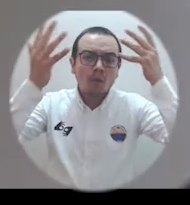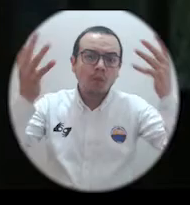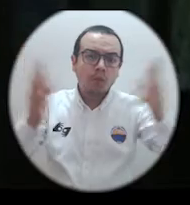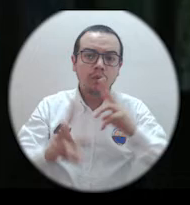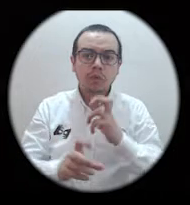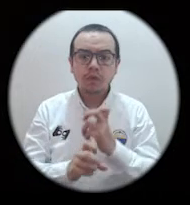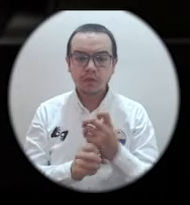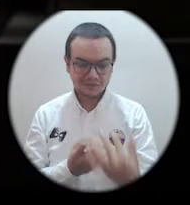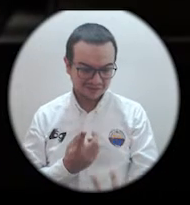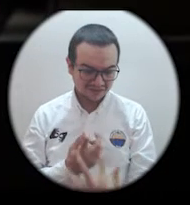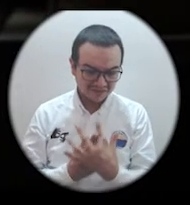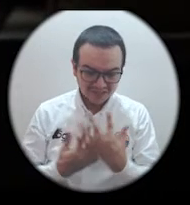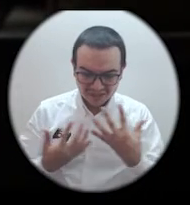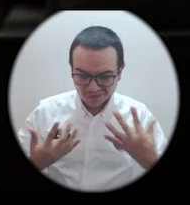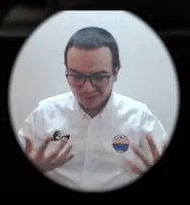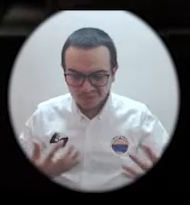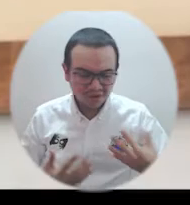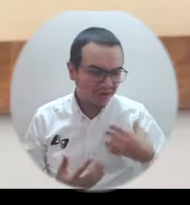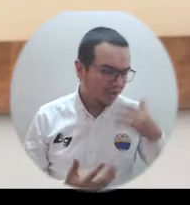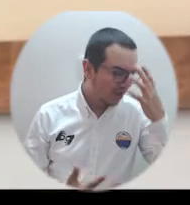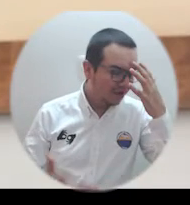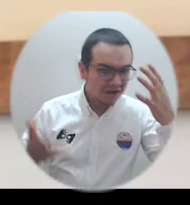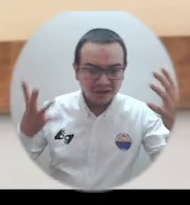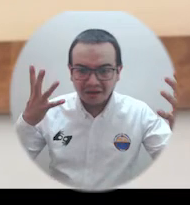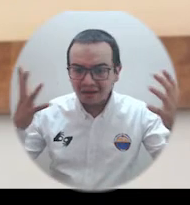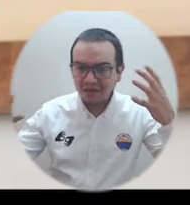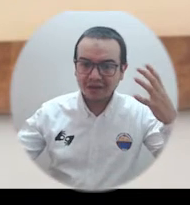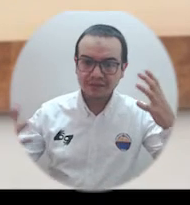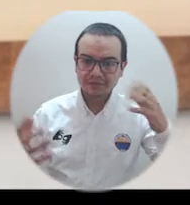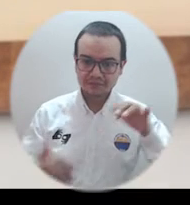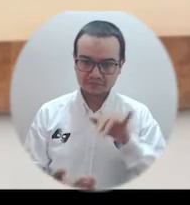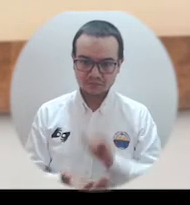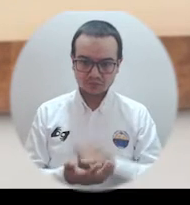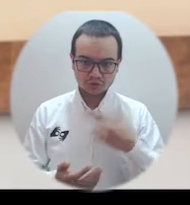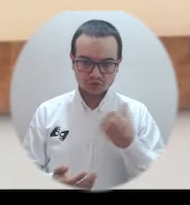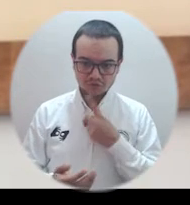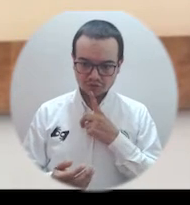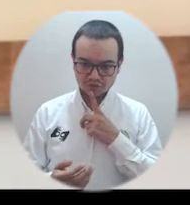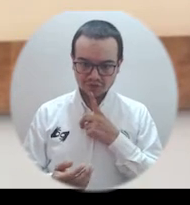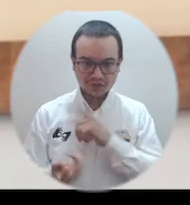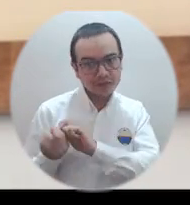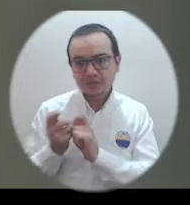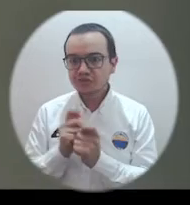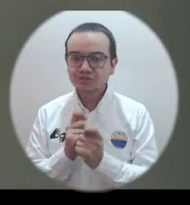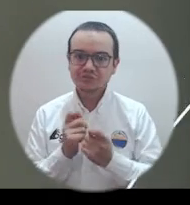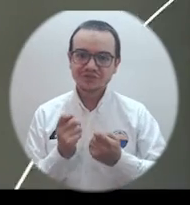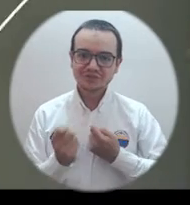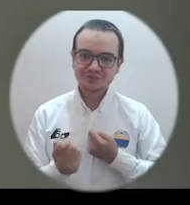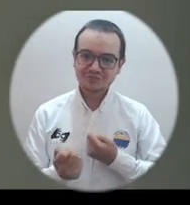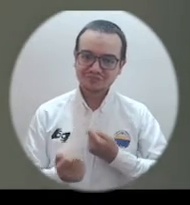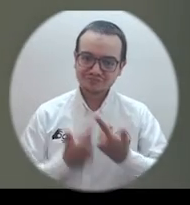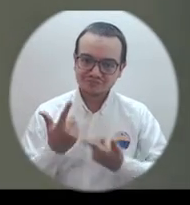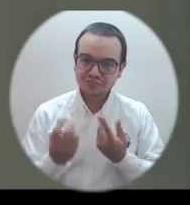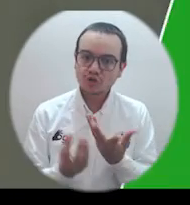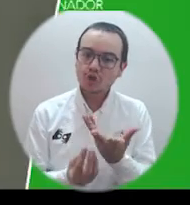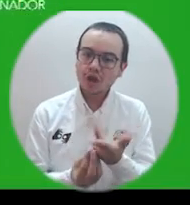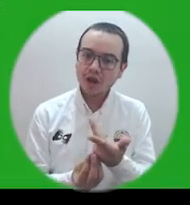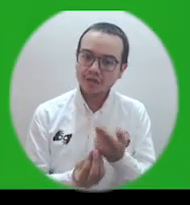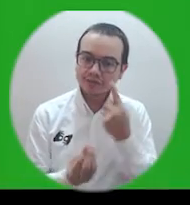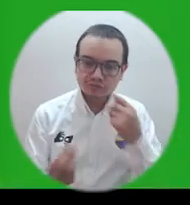muchas personas afectaciones psicológicas que consideramos y considera el festival que a través de las artes podrían